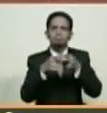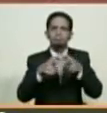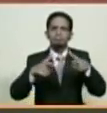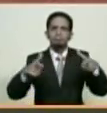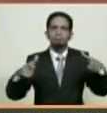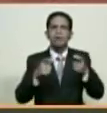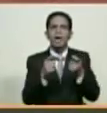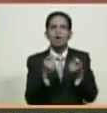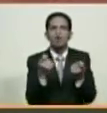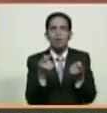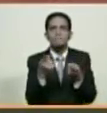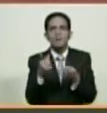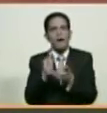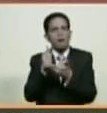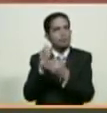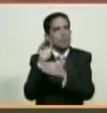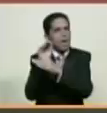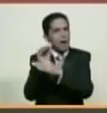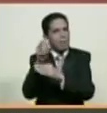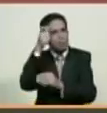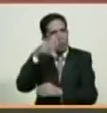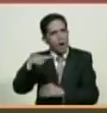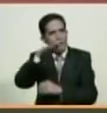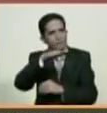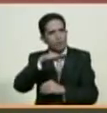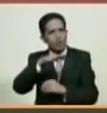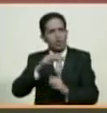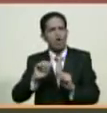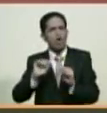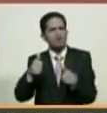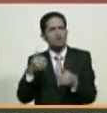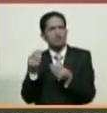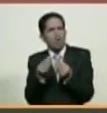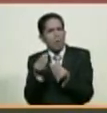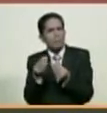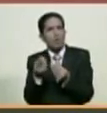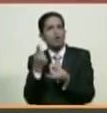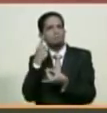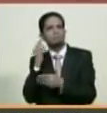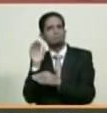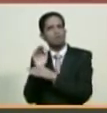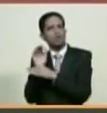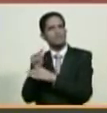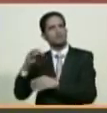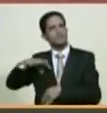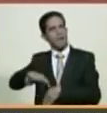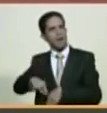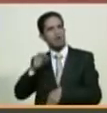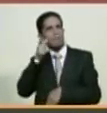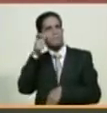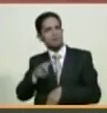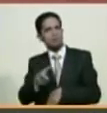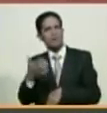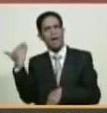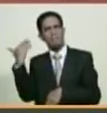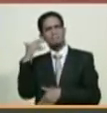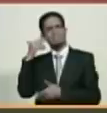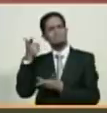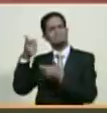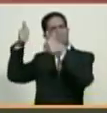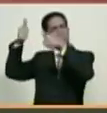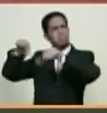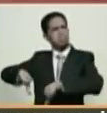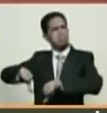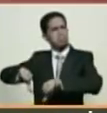de protección al pueblo, que arrancó con la protección del salario de los trabajadores y las trabajadoras, que había sido aniquilado por los